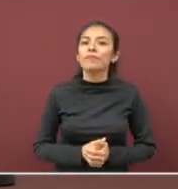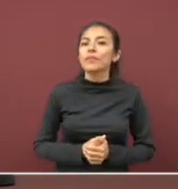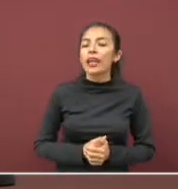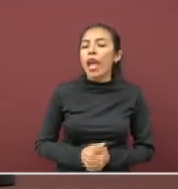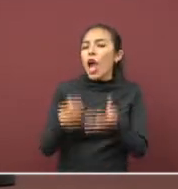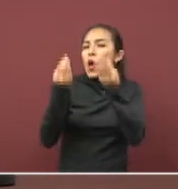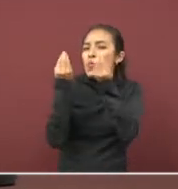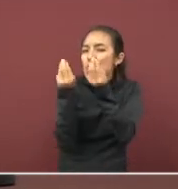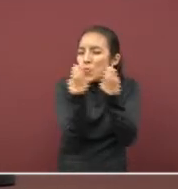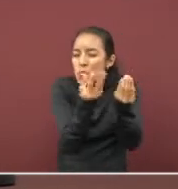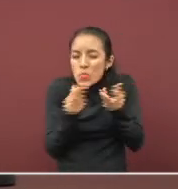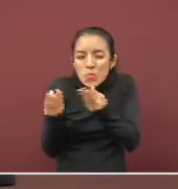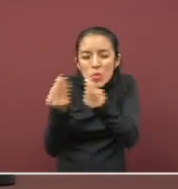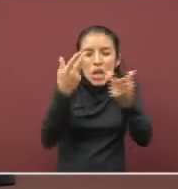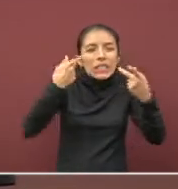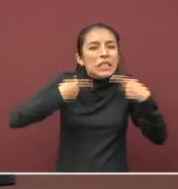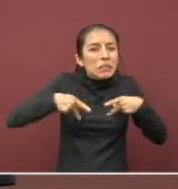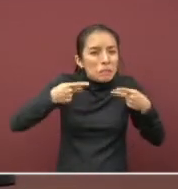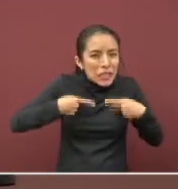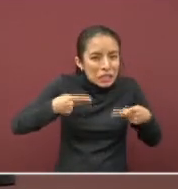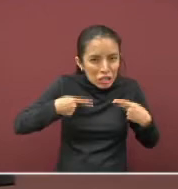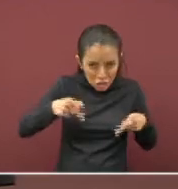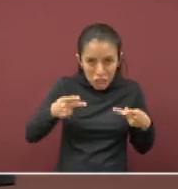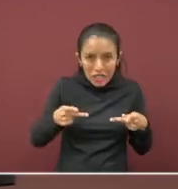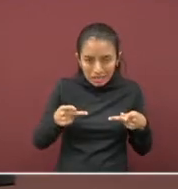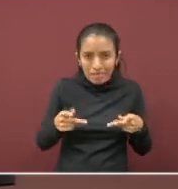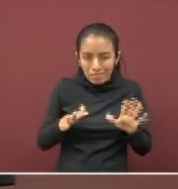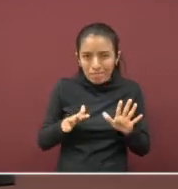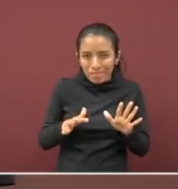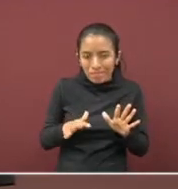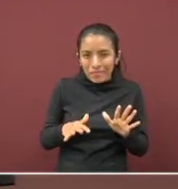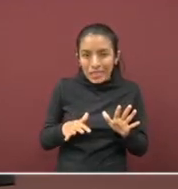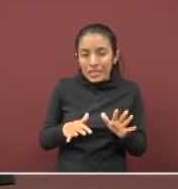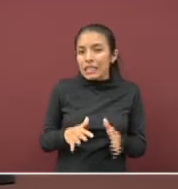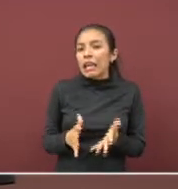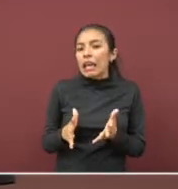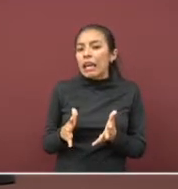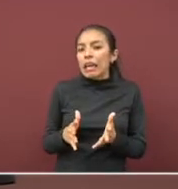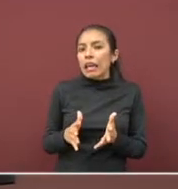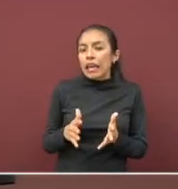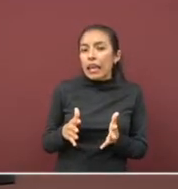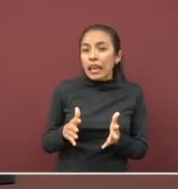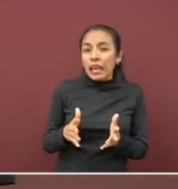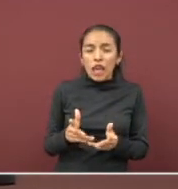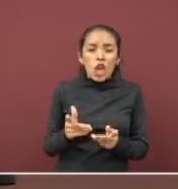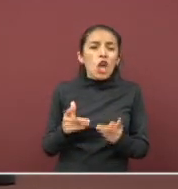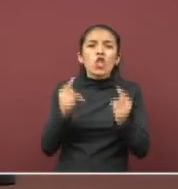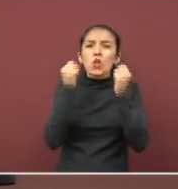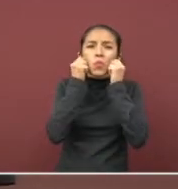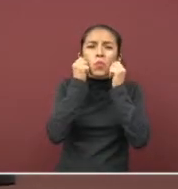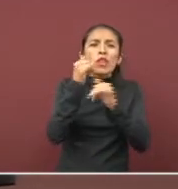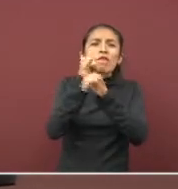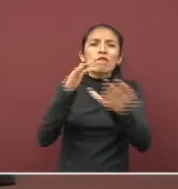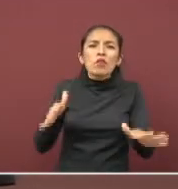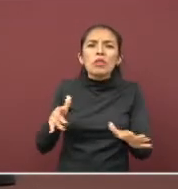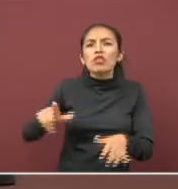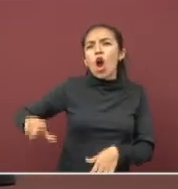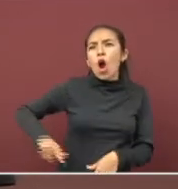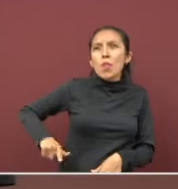de la autoridad sanitaria y de sus gobiernos municipales están haciendo reuniones fiestas